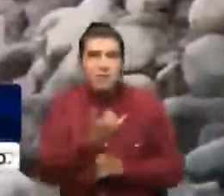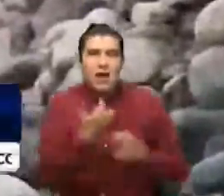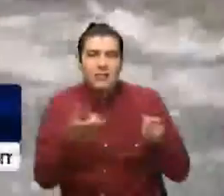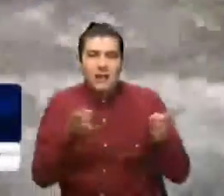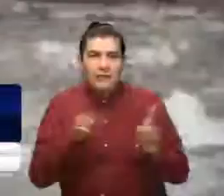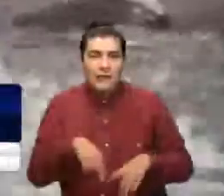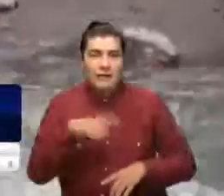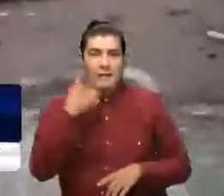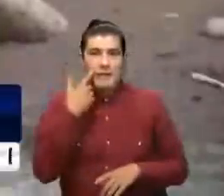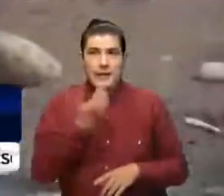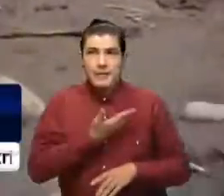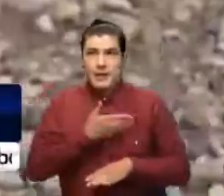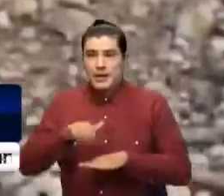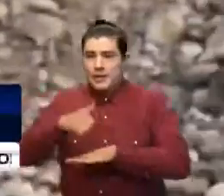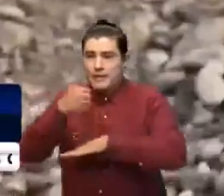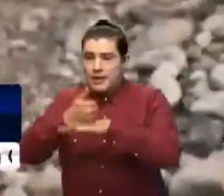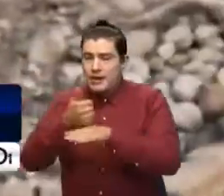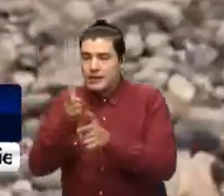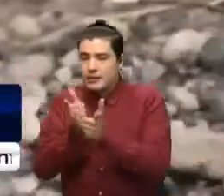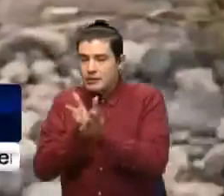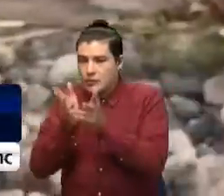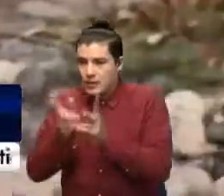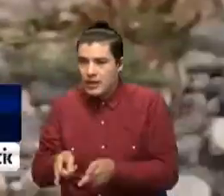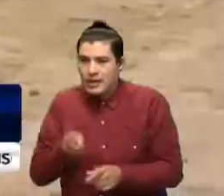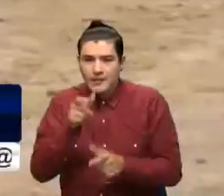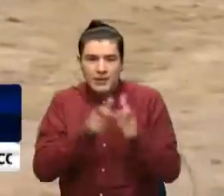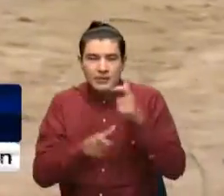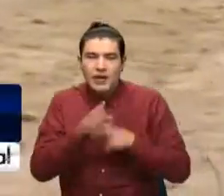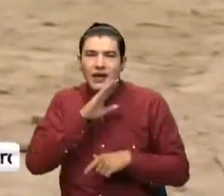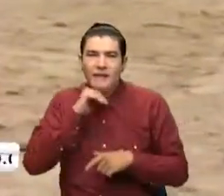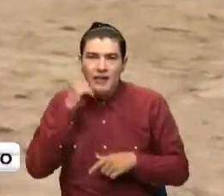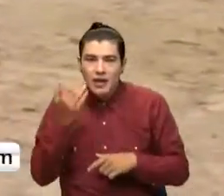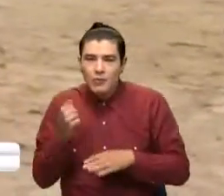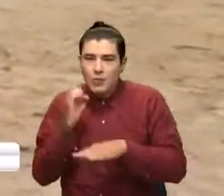de familia, enfermos, estudiantes y organismos de